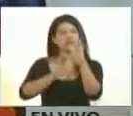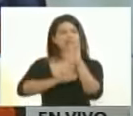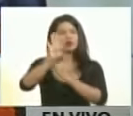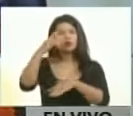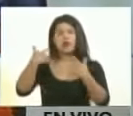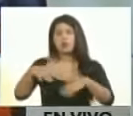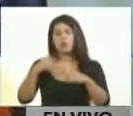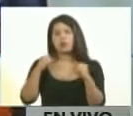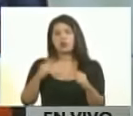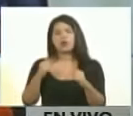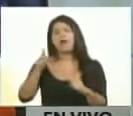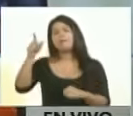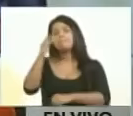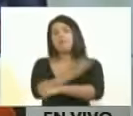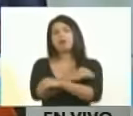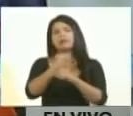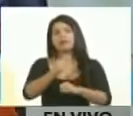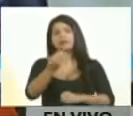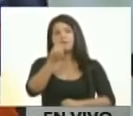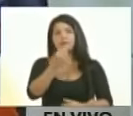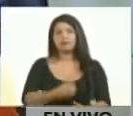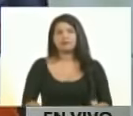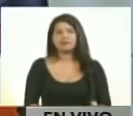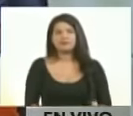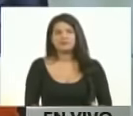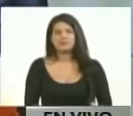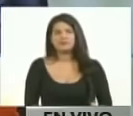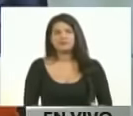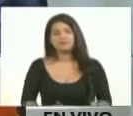Rusia en una potencia agrícola.